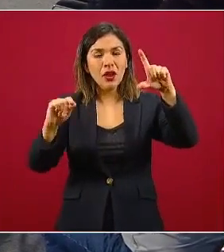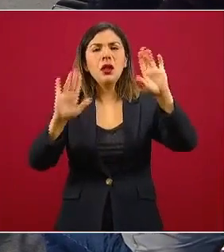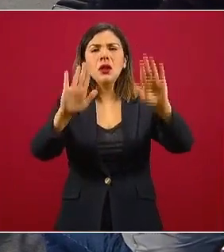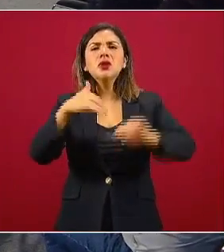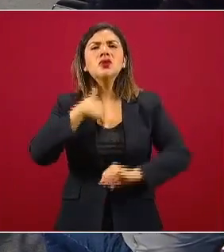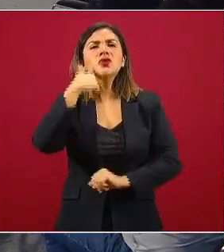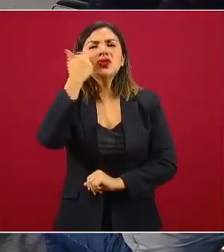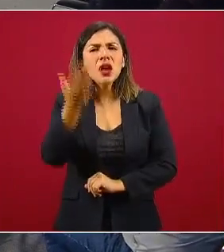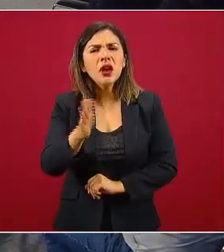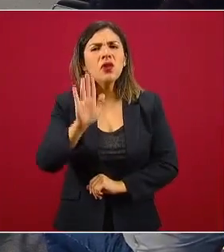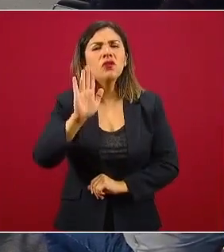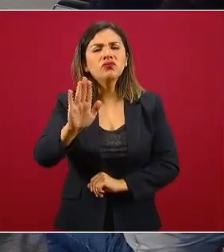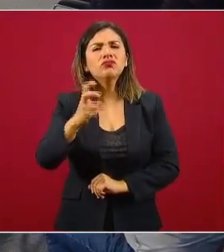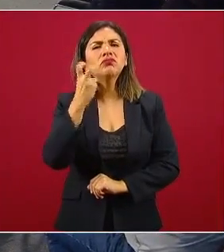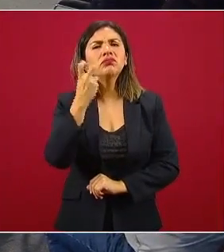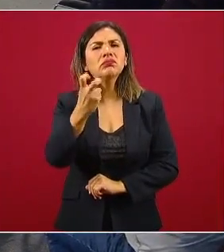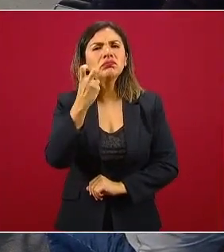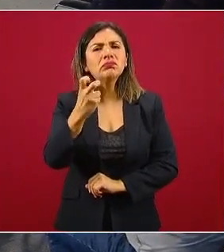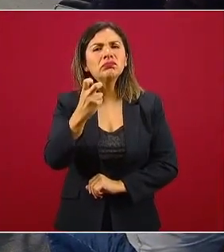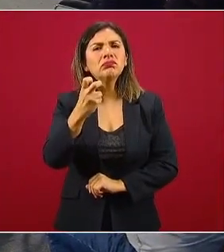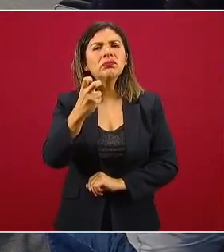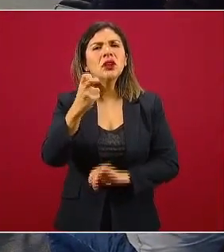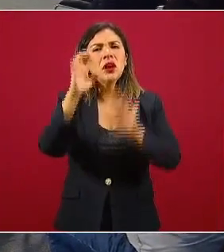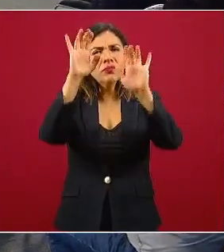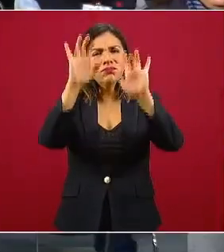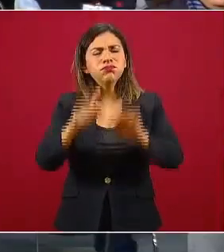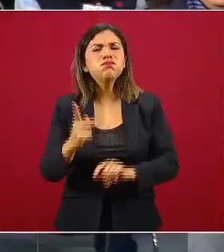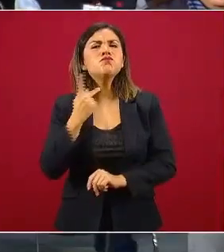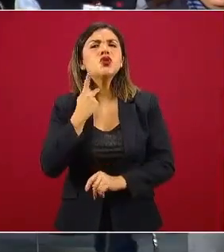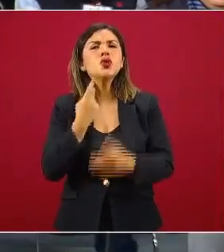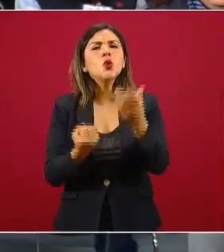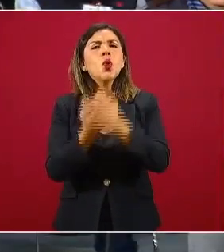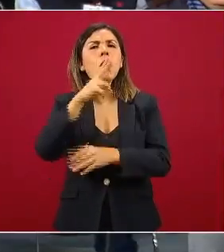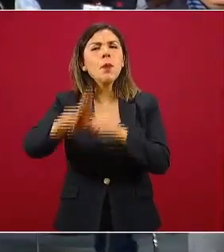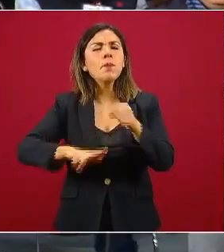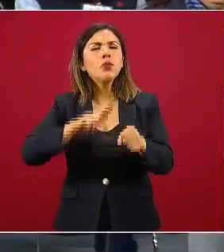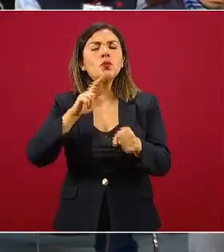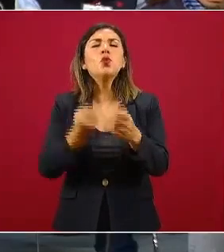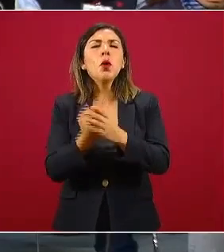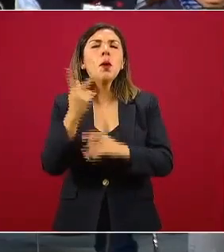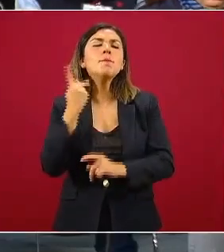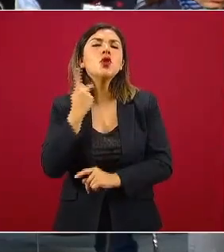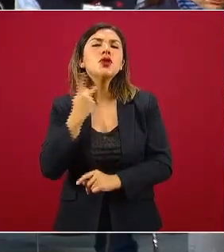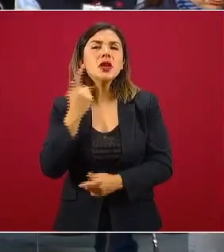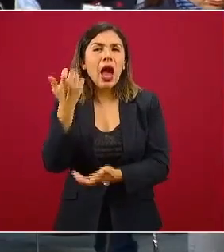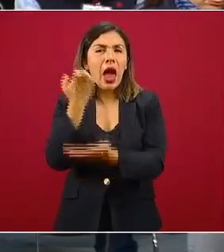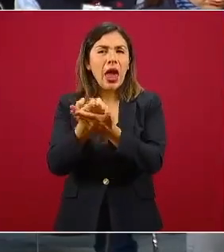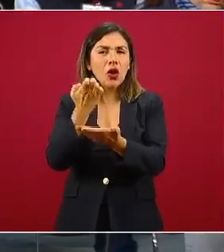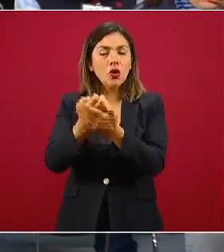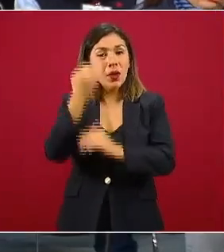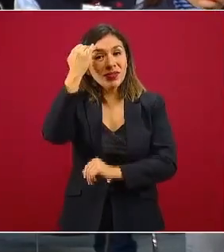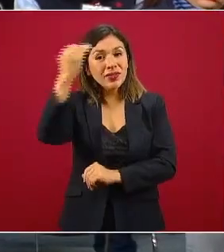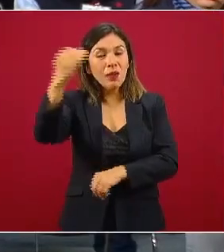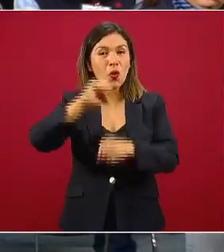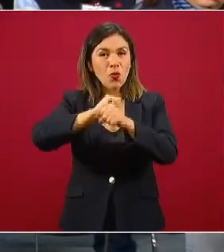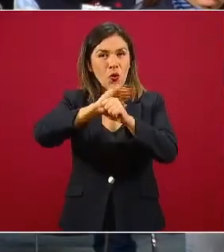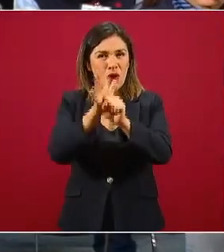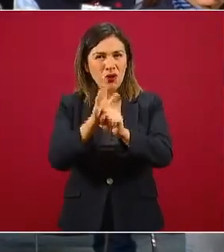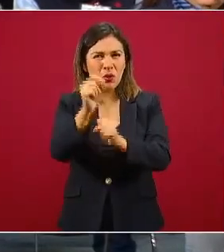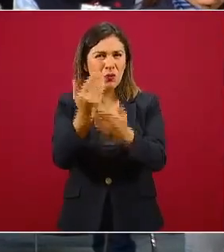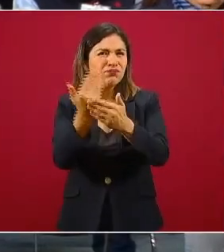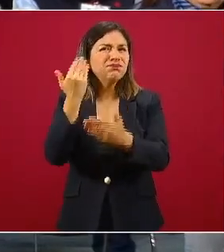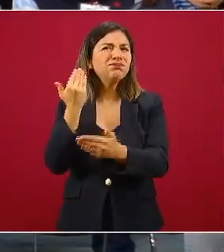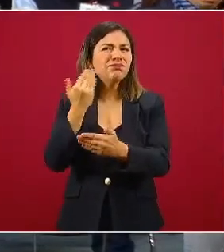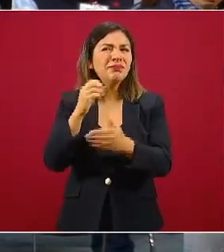quisiera hacer hincapié con ese ensayo de política, de la nueva política económica en tiempos del coronavirus, que hace poco